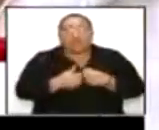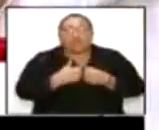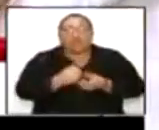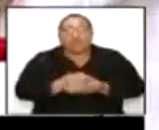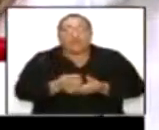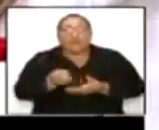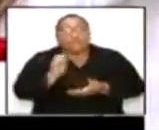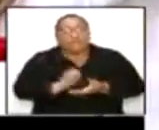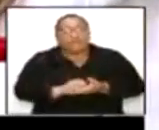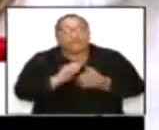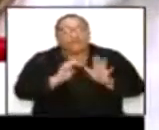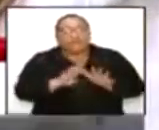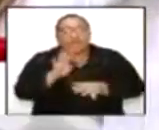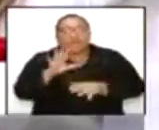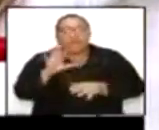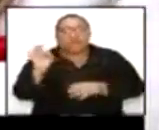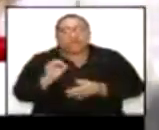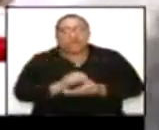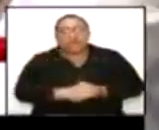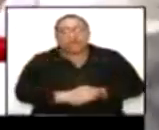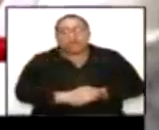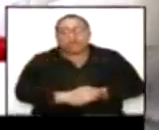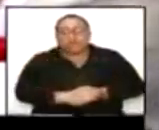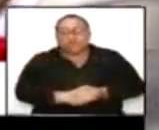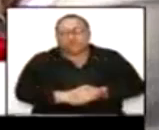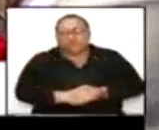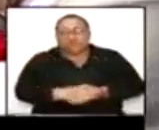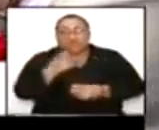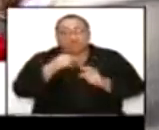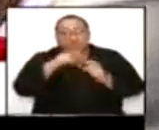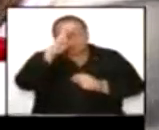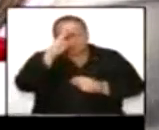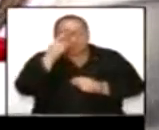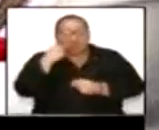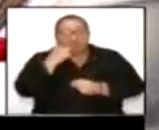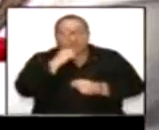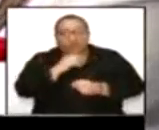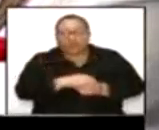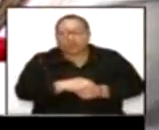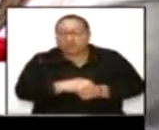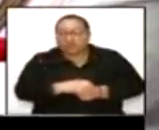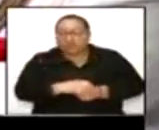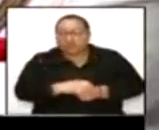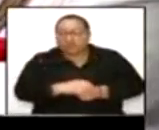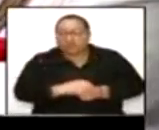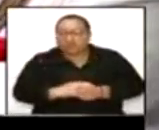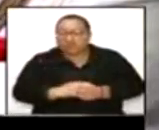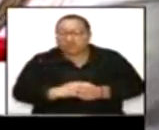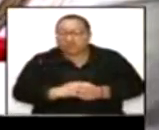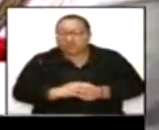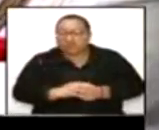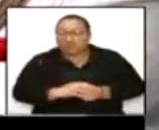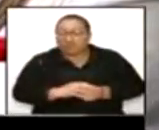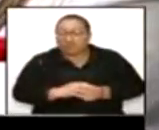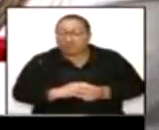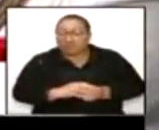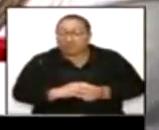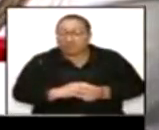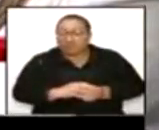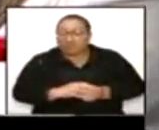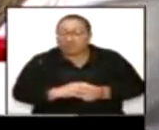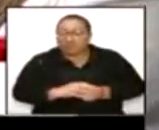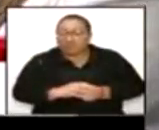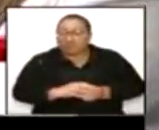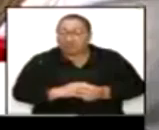vida. Más del 95% de peruanos, hombres y mujeres, cualquier raza, de cualquier religión,